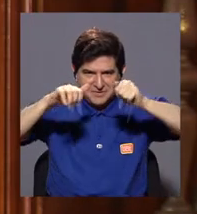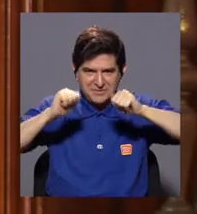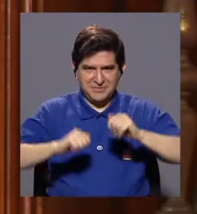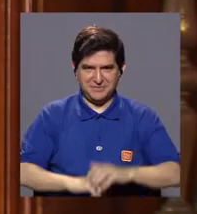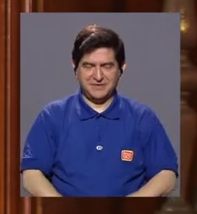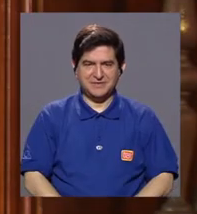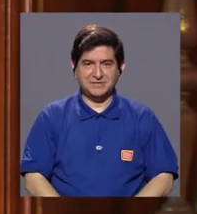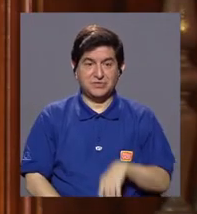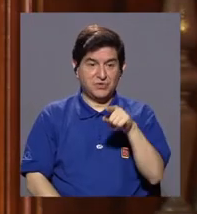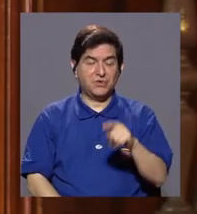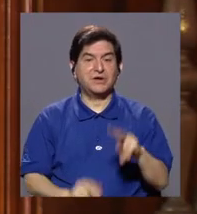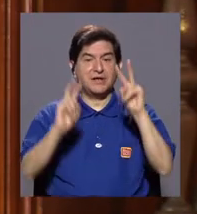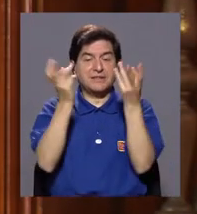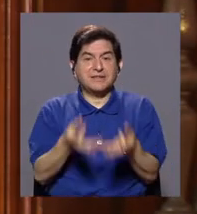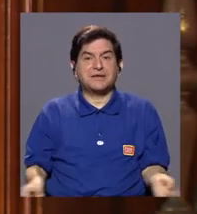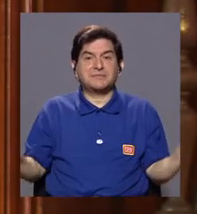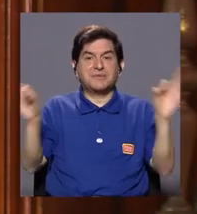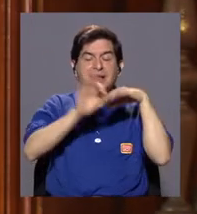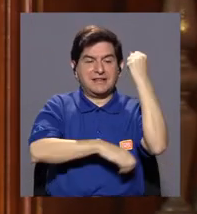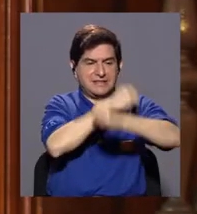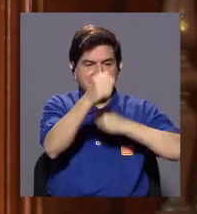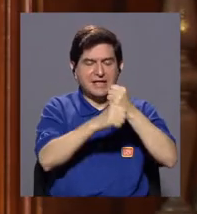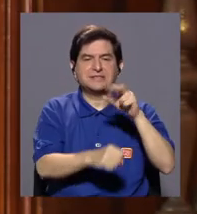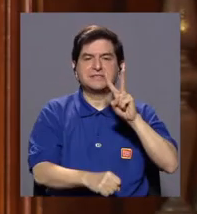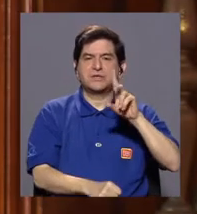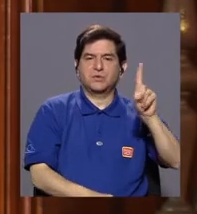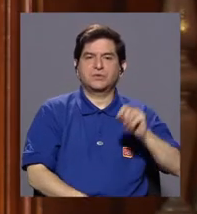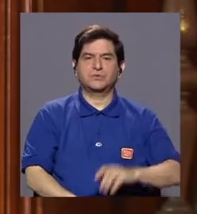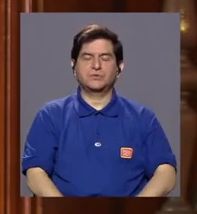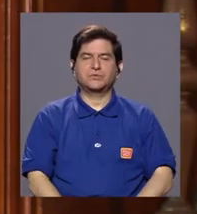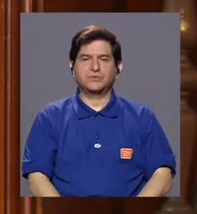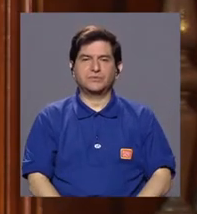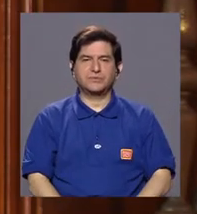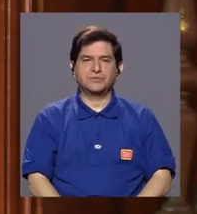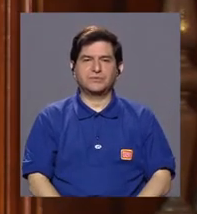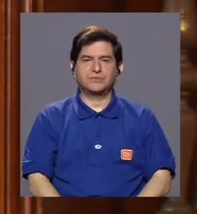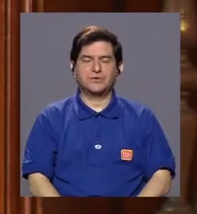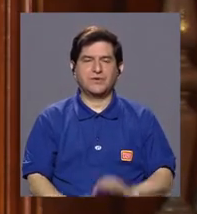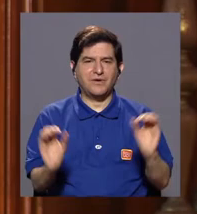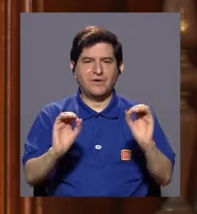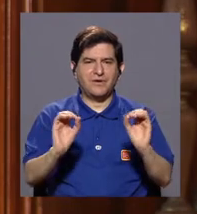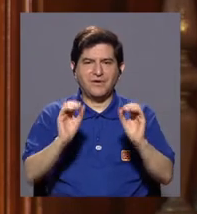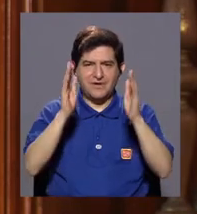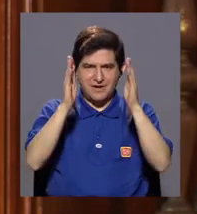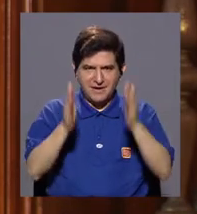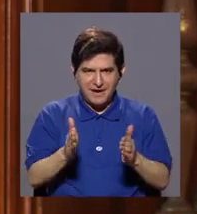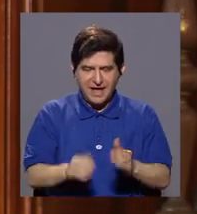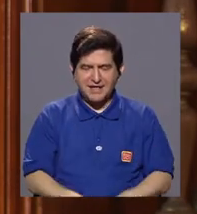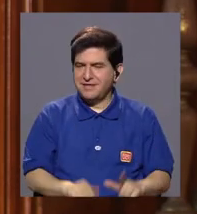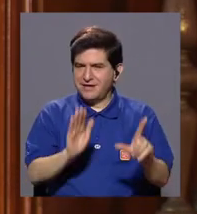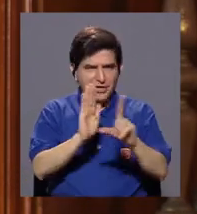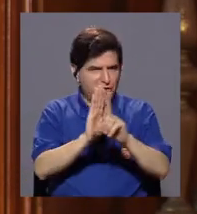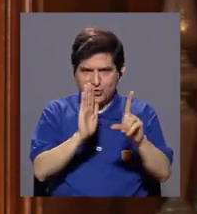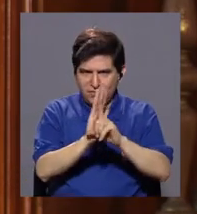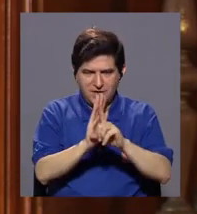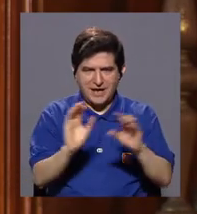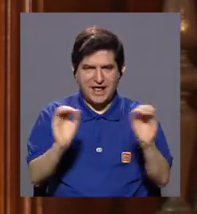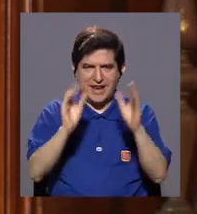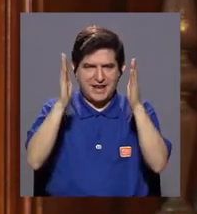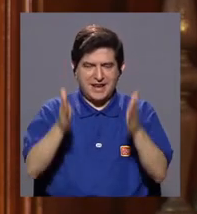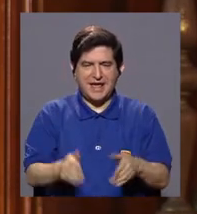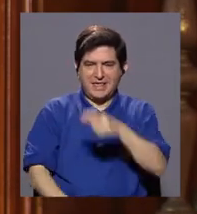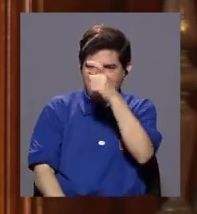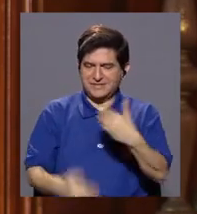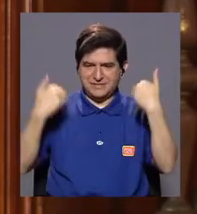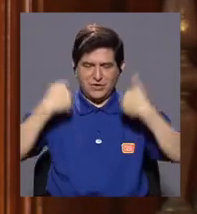iba a ser el gran tema del siglo XXI. Ningún ser humano debería ser ilegal. Ningún ser